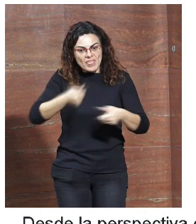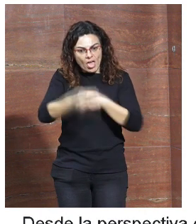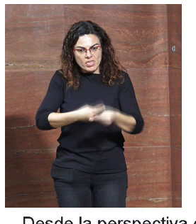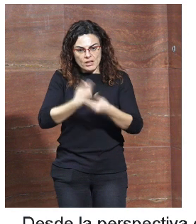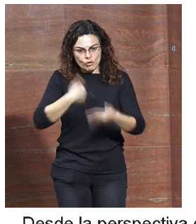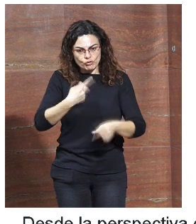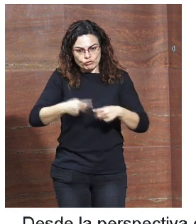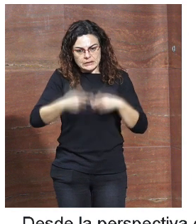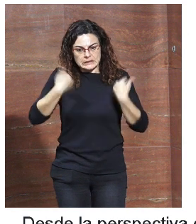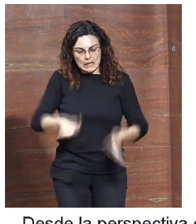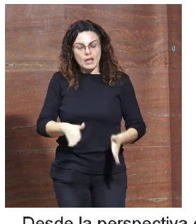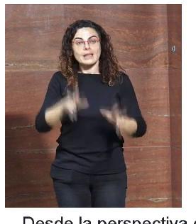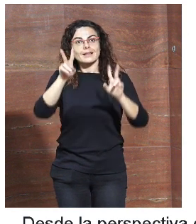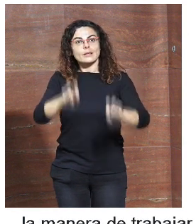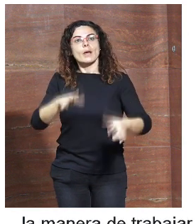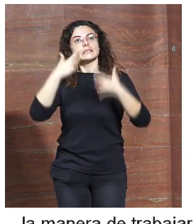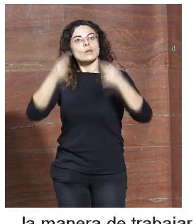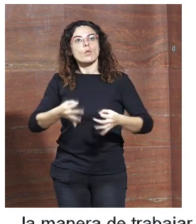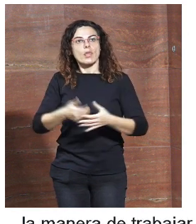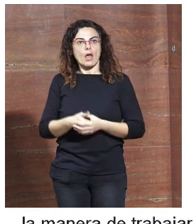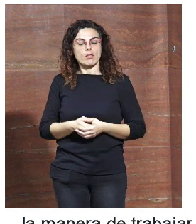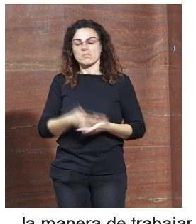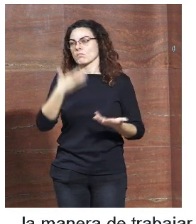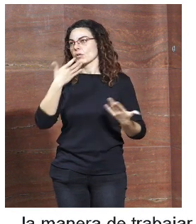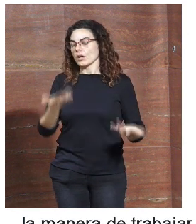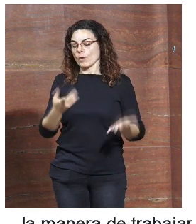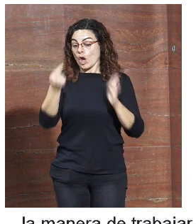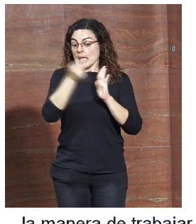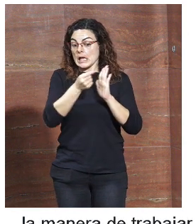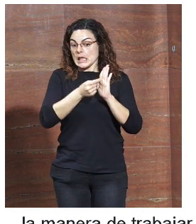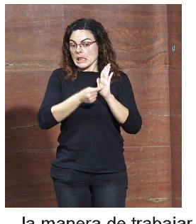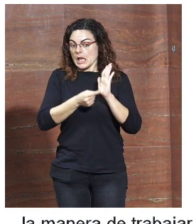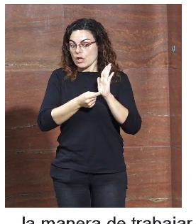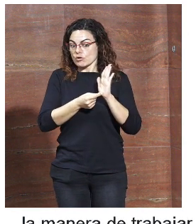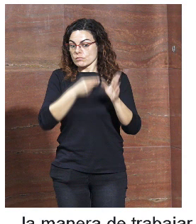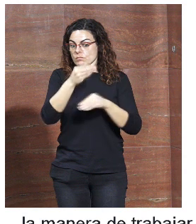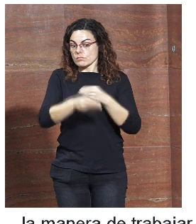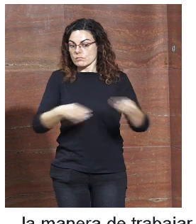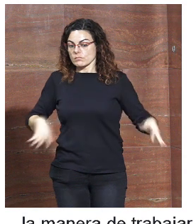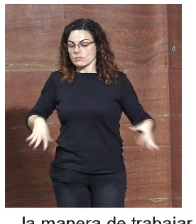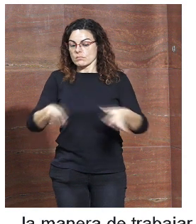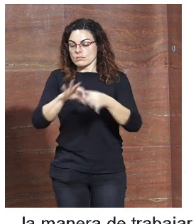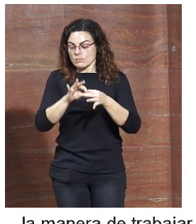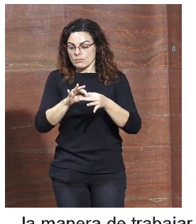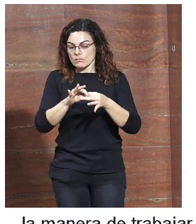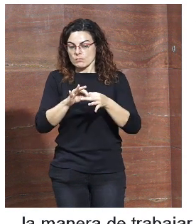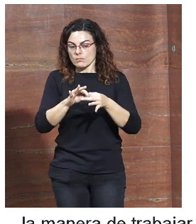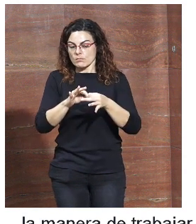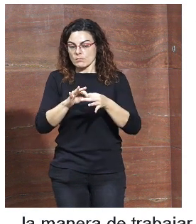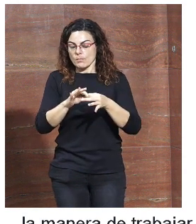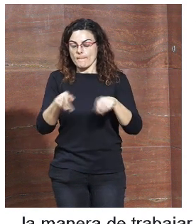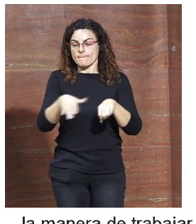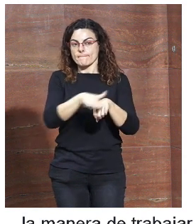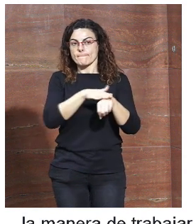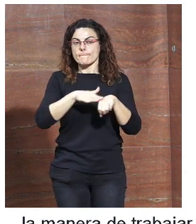Por ejemplo, incorporando la seguridad. Bueno, tomamos criterios que, por ejemplo, se dan por válidos un marco que se